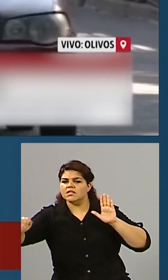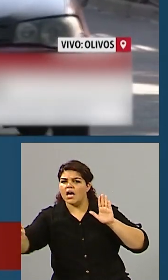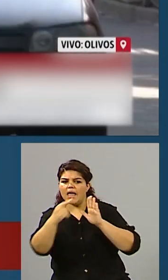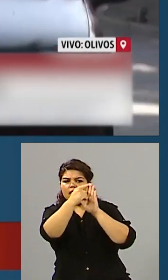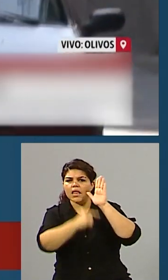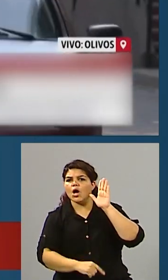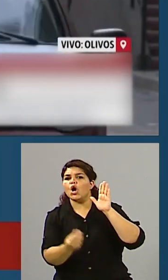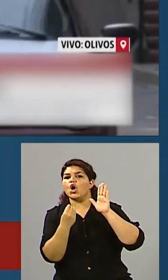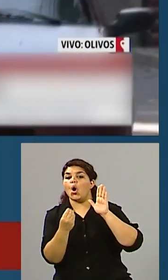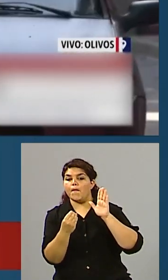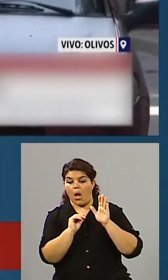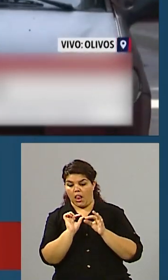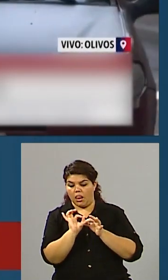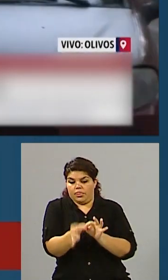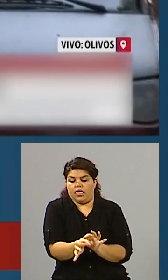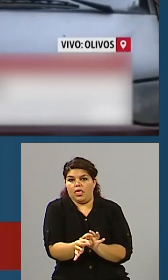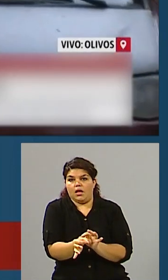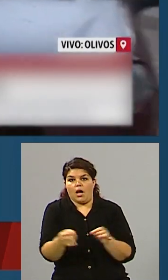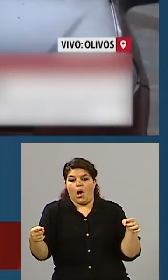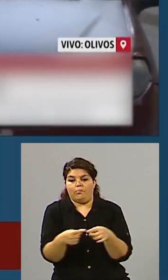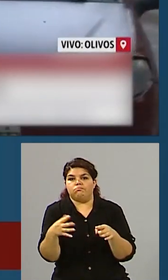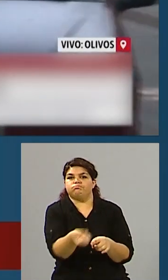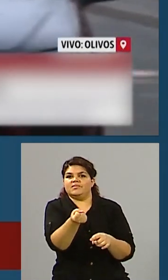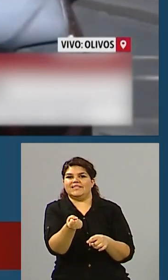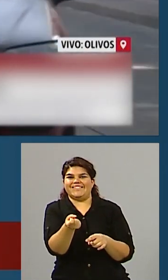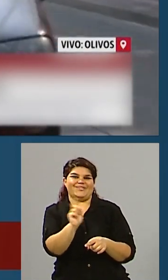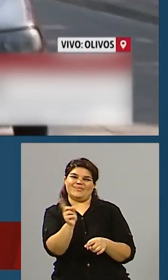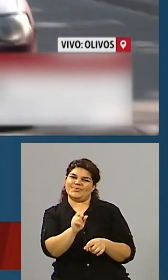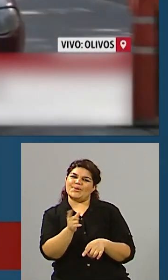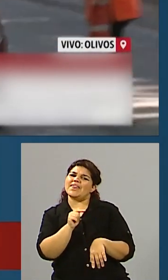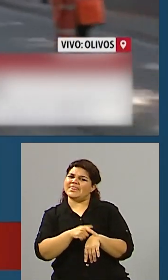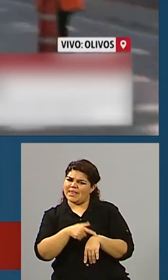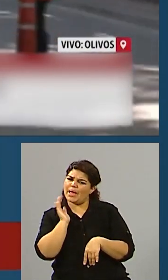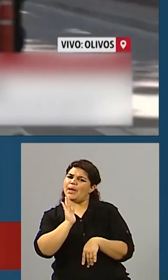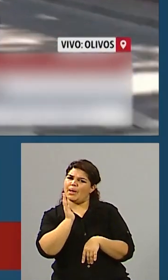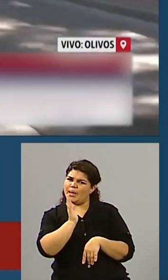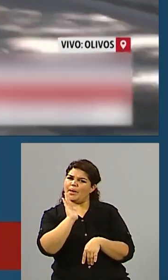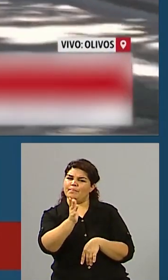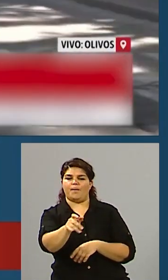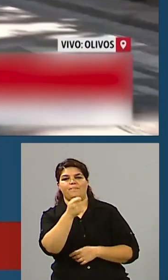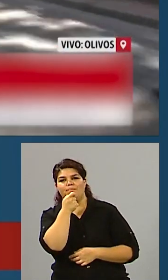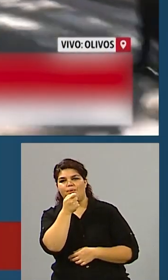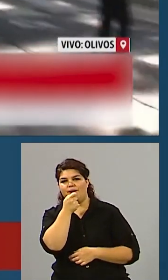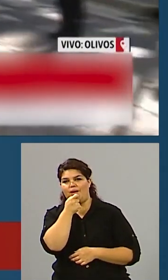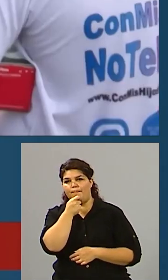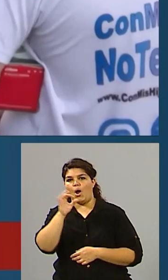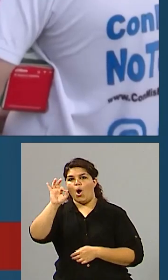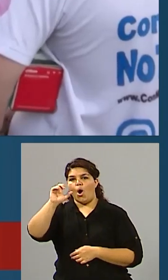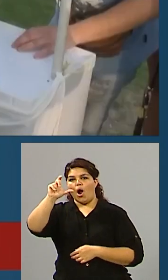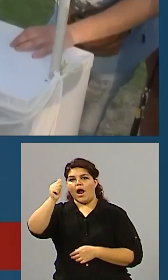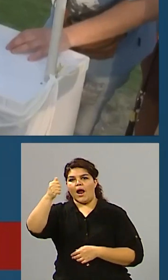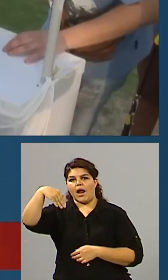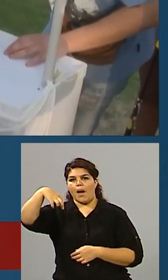corto plazo. Sí. El desistimiento de Ocampo como figura fundamental a la hora